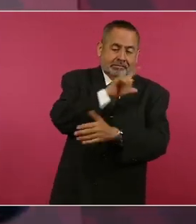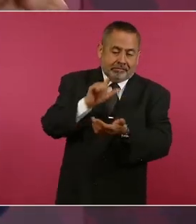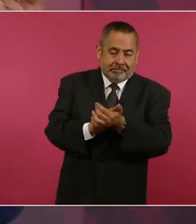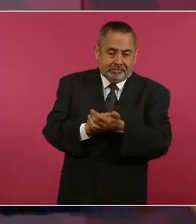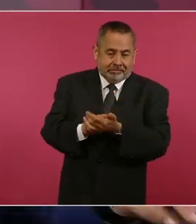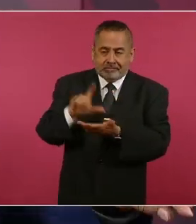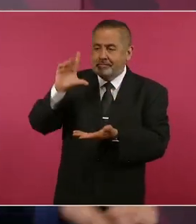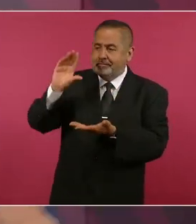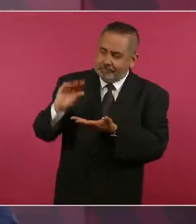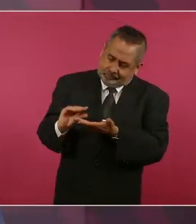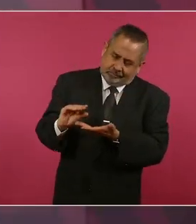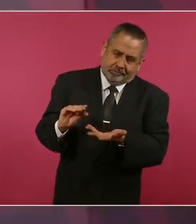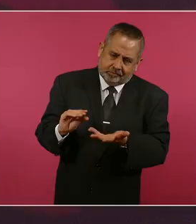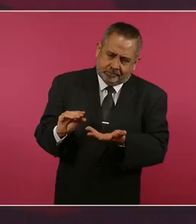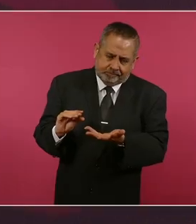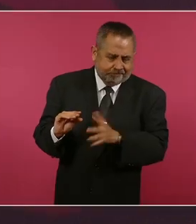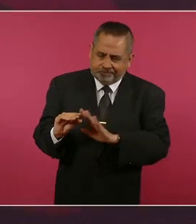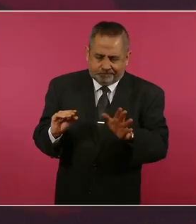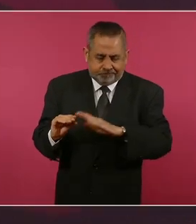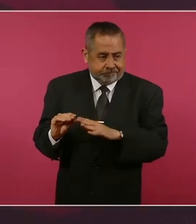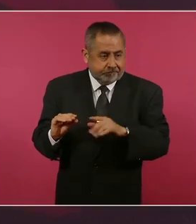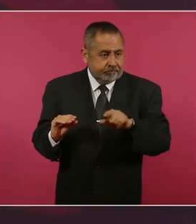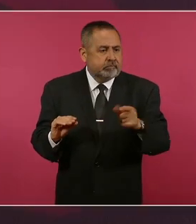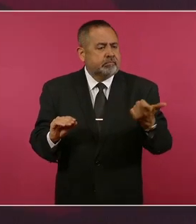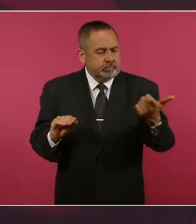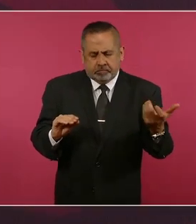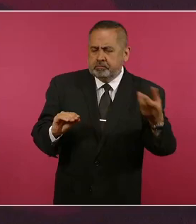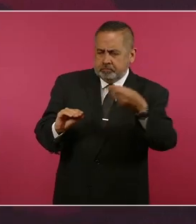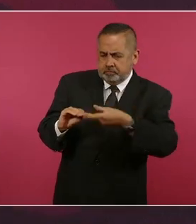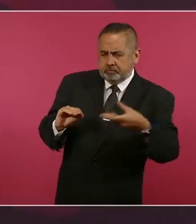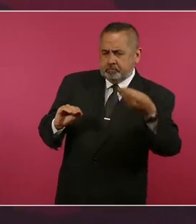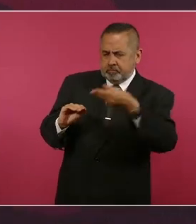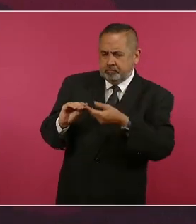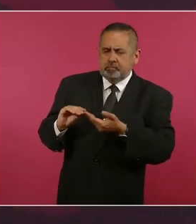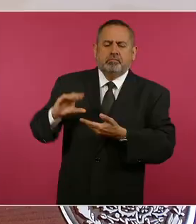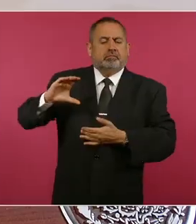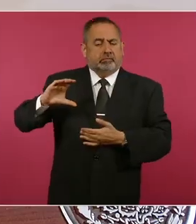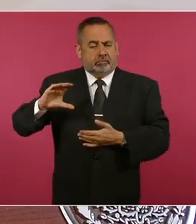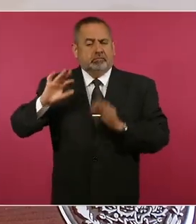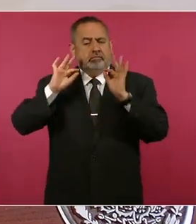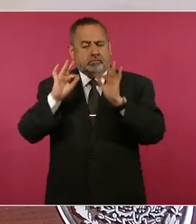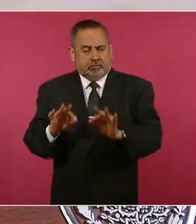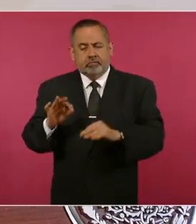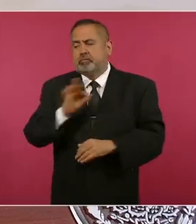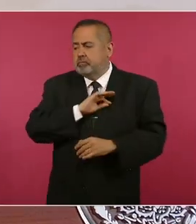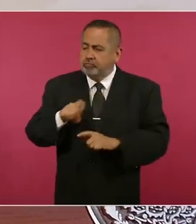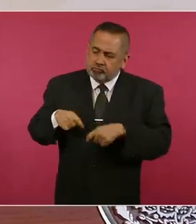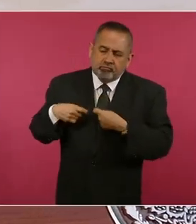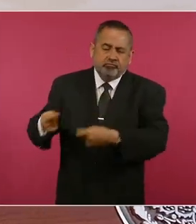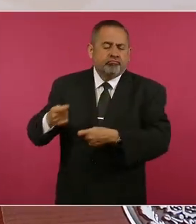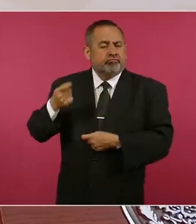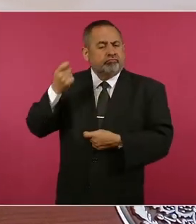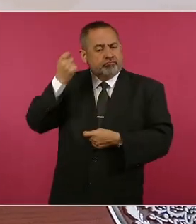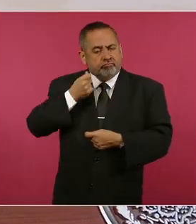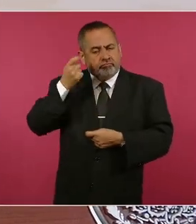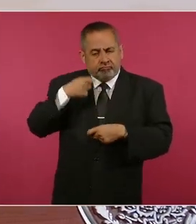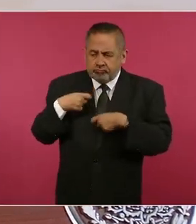esa contrarreforma en materia de pensiones, y se le pueda